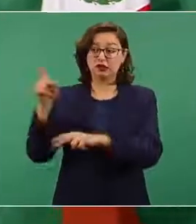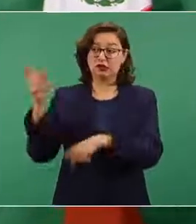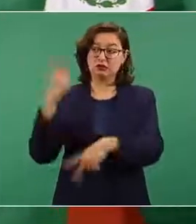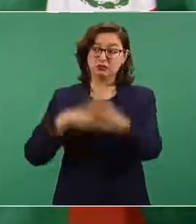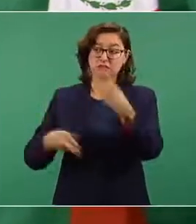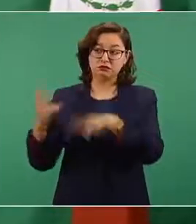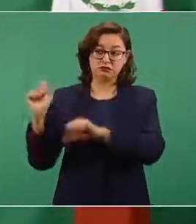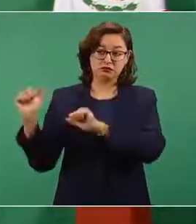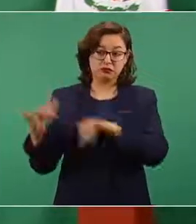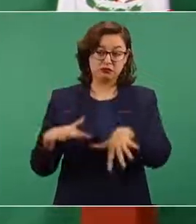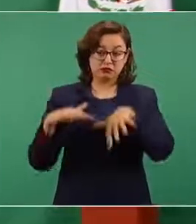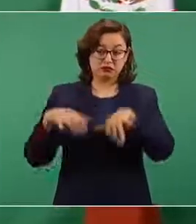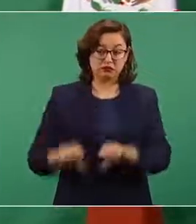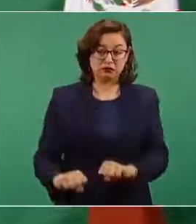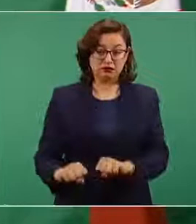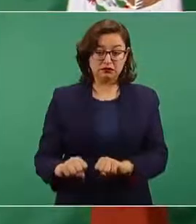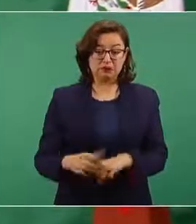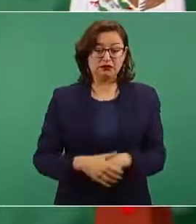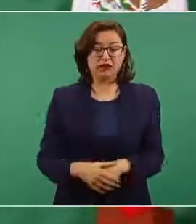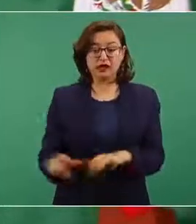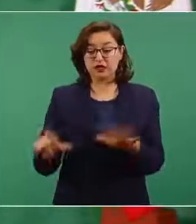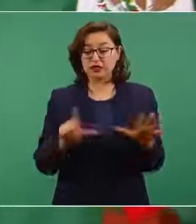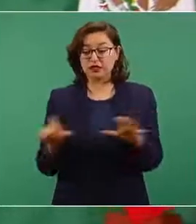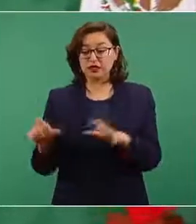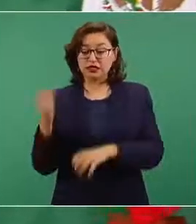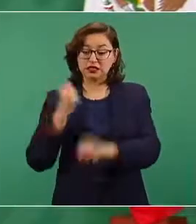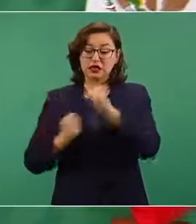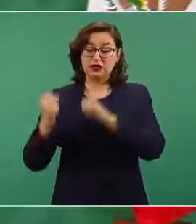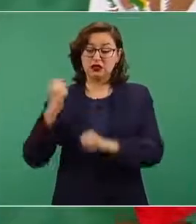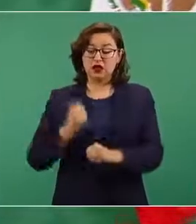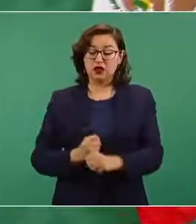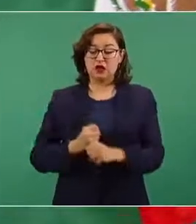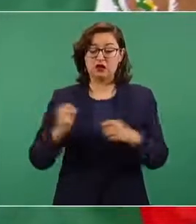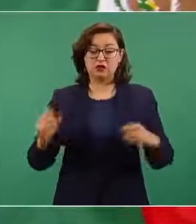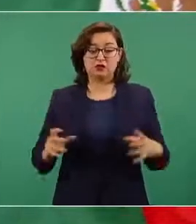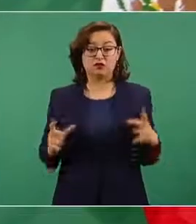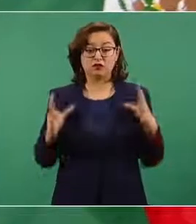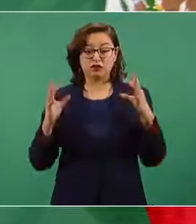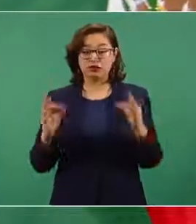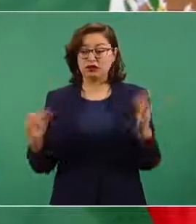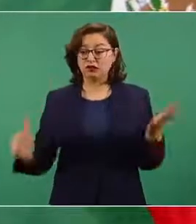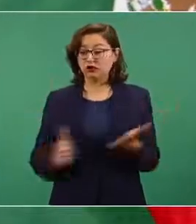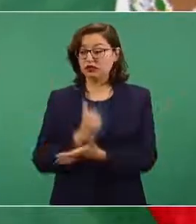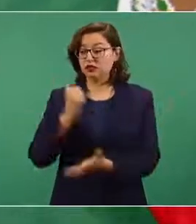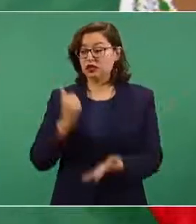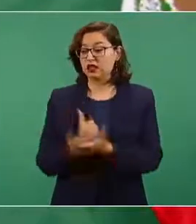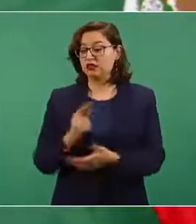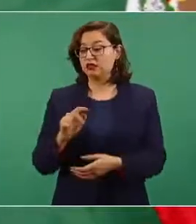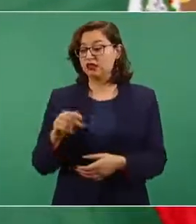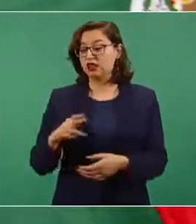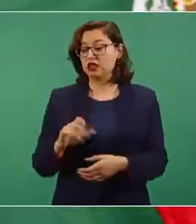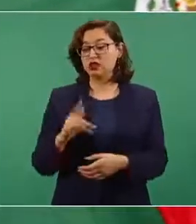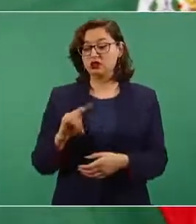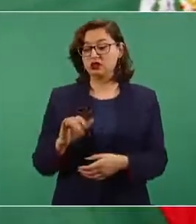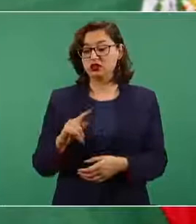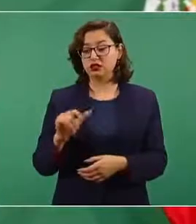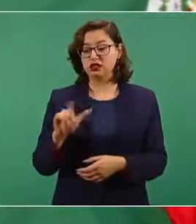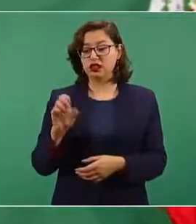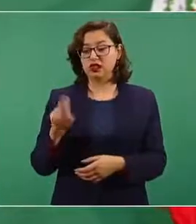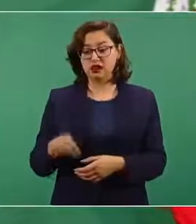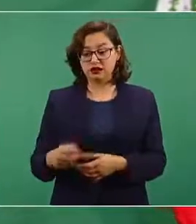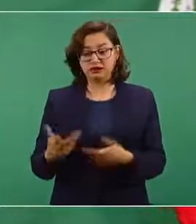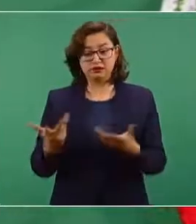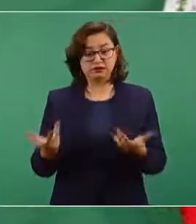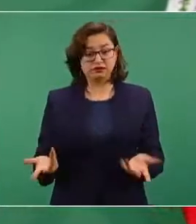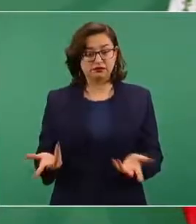años de la fundación de nuestra ciudad, pues queremos no